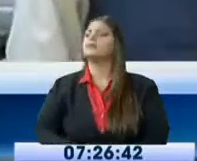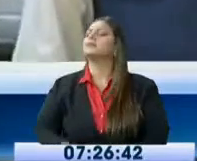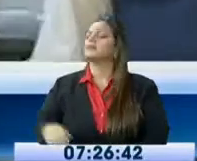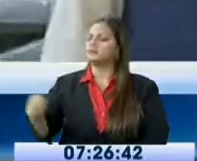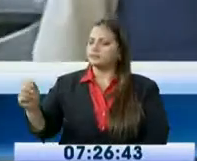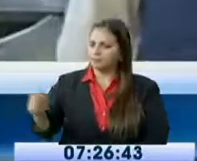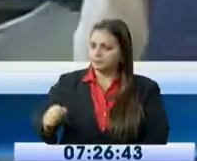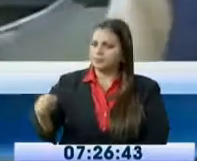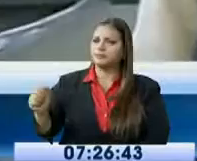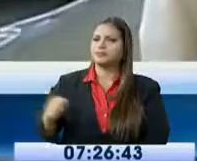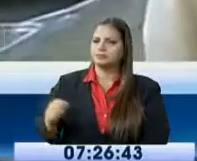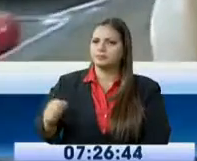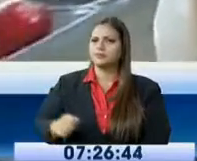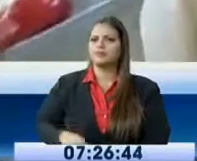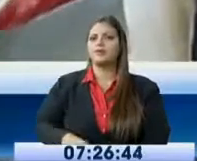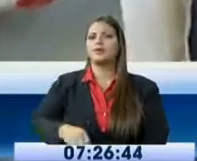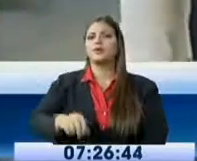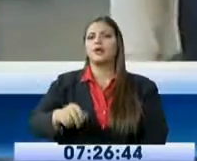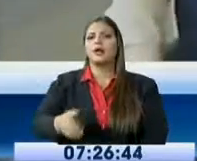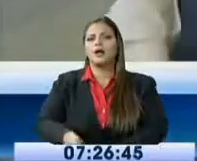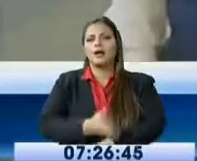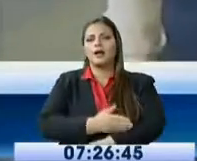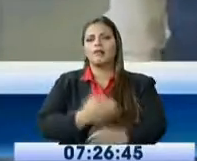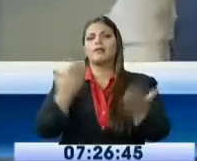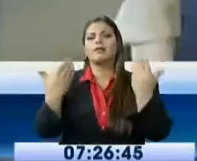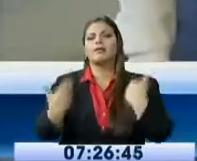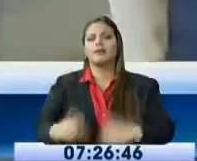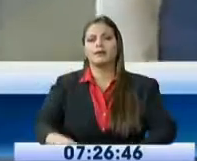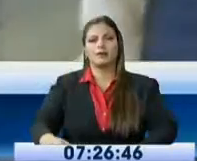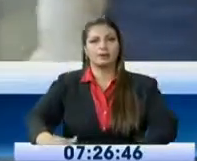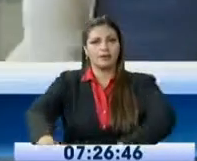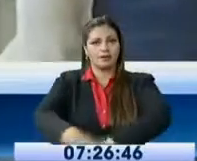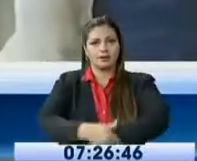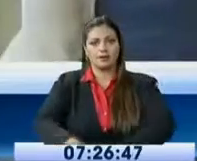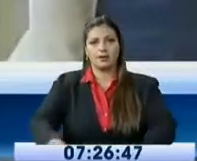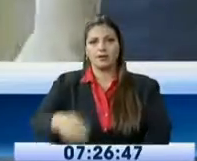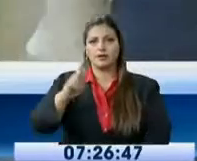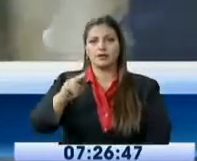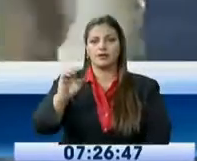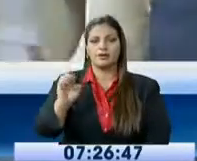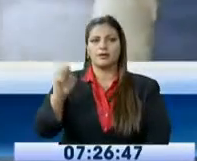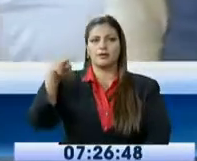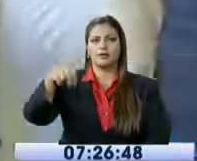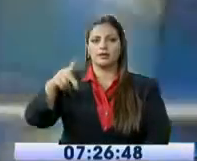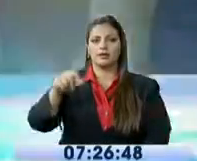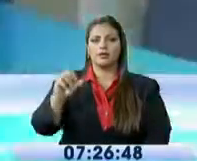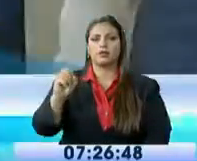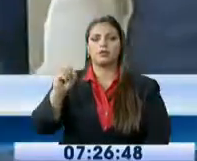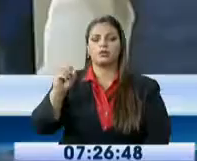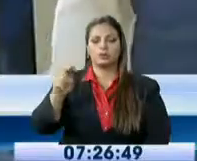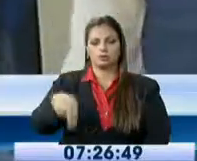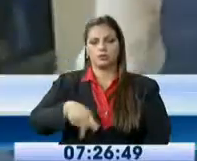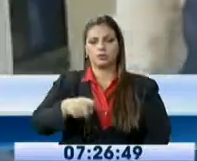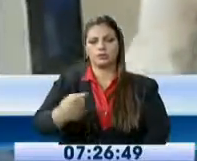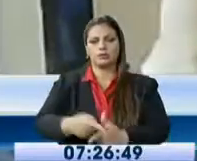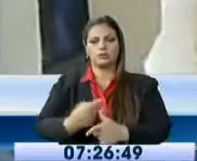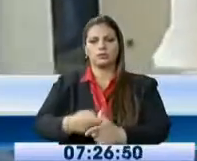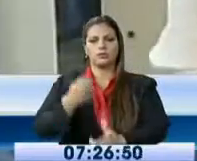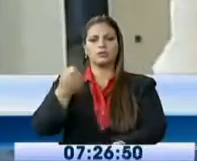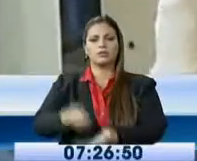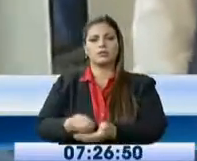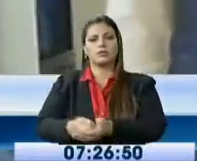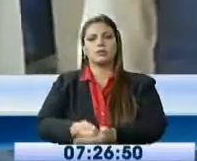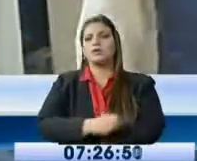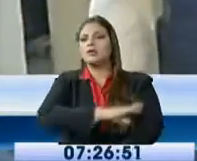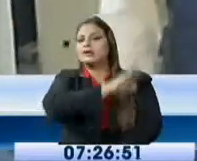Rendón y Abel Castillo ya se intervino por parte de comisarios de un grupo. Otro grupo estamos aquí. En el resto del